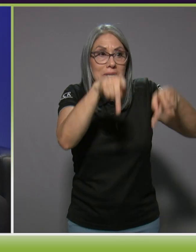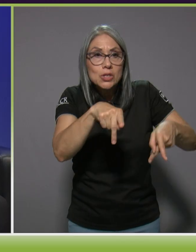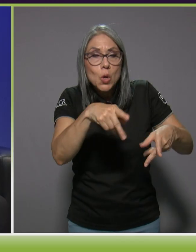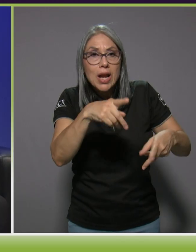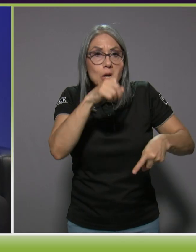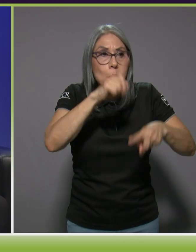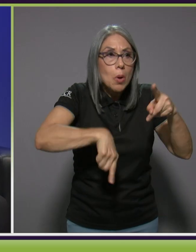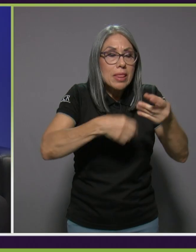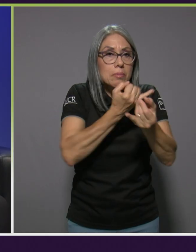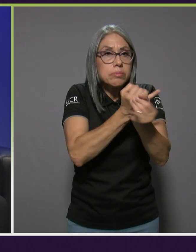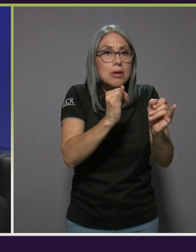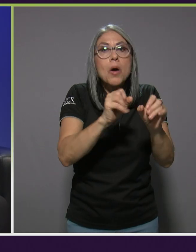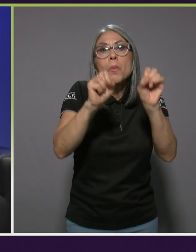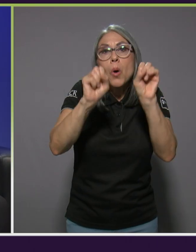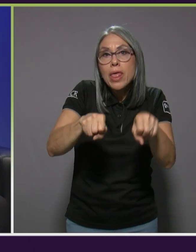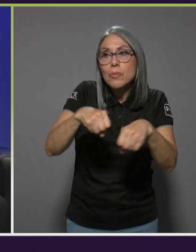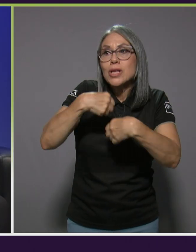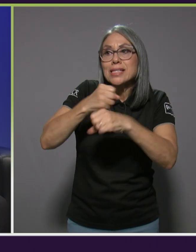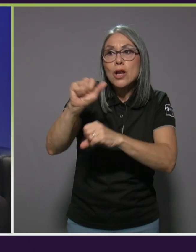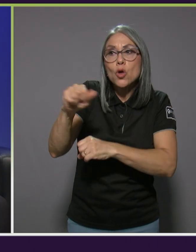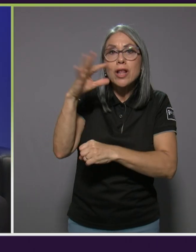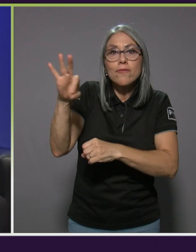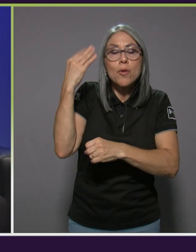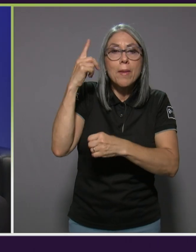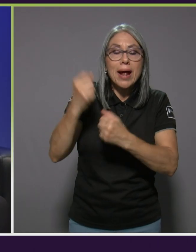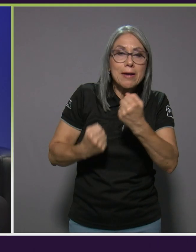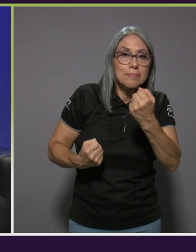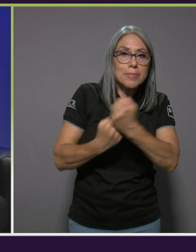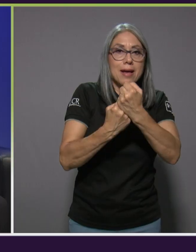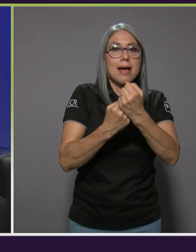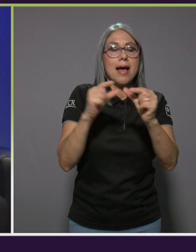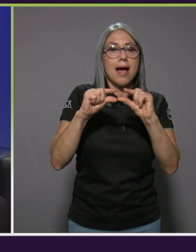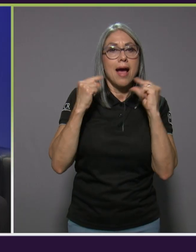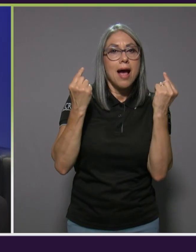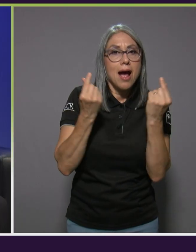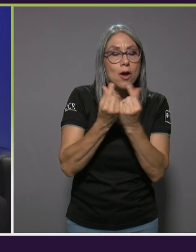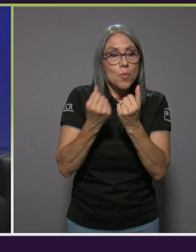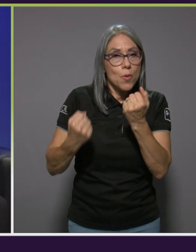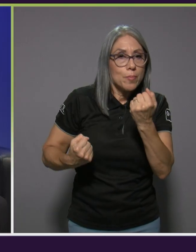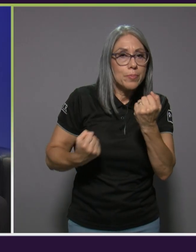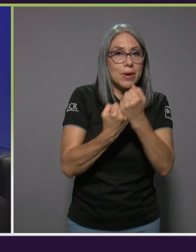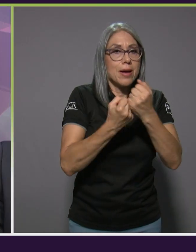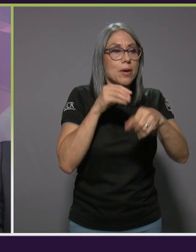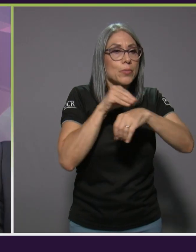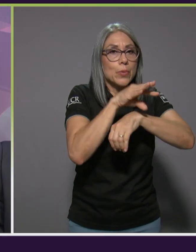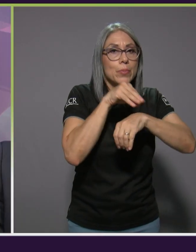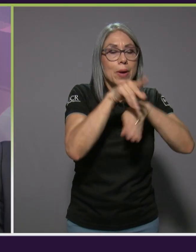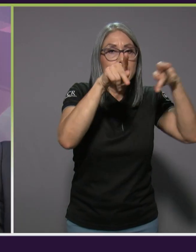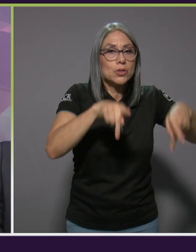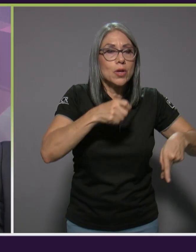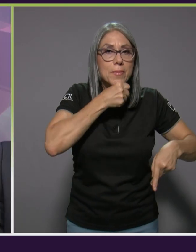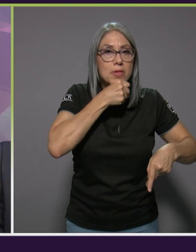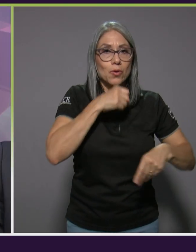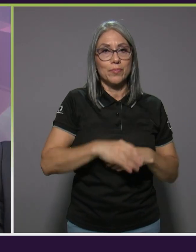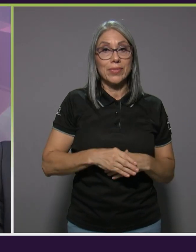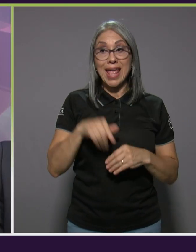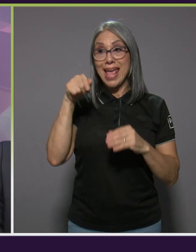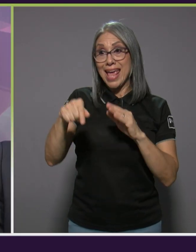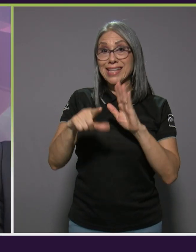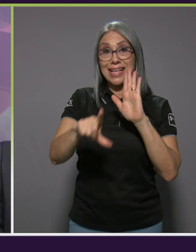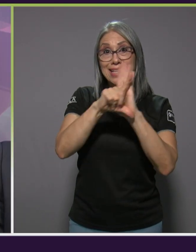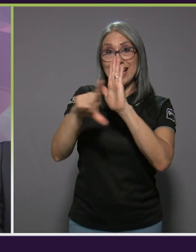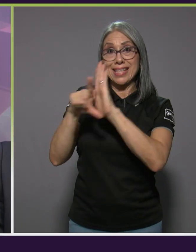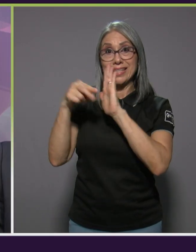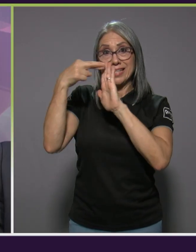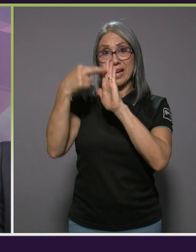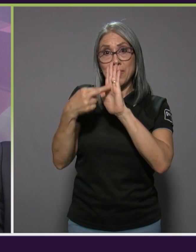que podemos atacar para que sea el apoyo, la red de apoyo, quien oriente al adulto mayor. Y este marco normativo, la persona